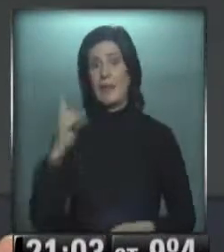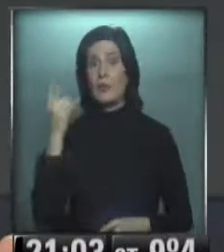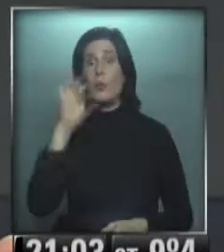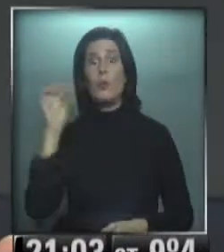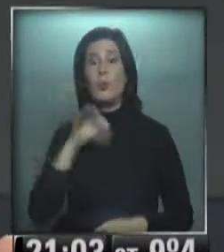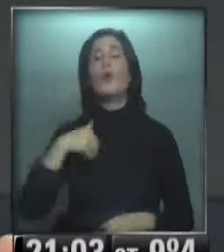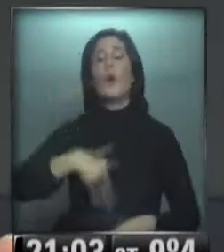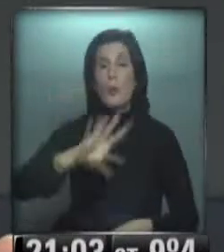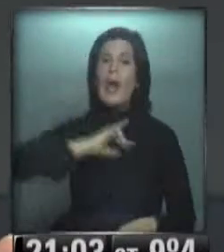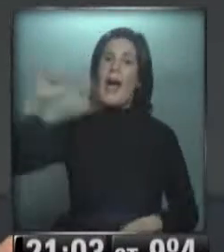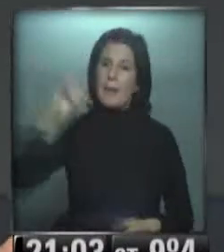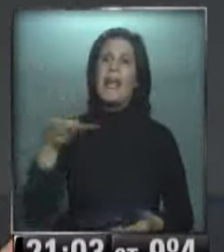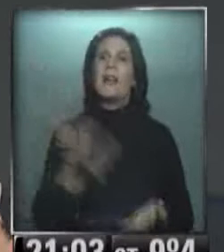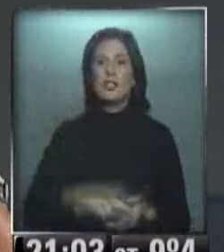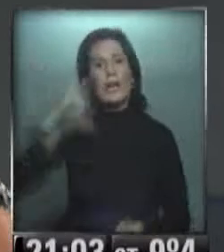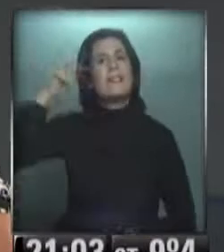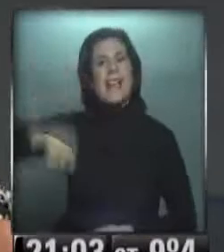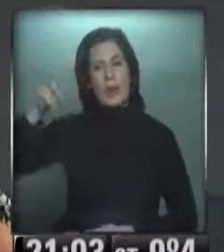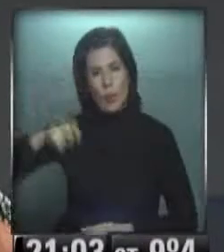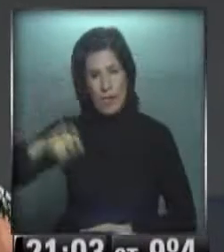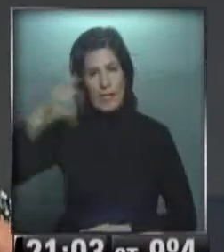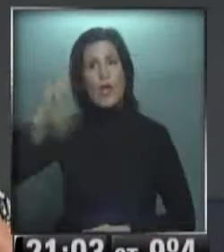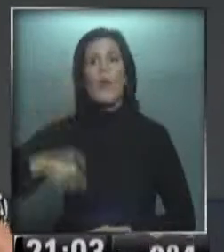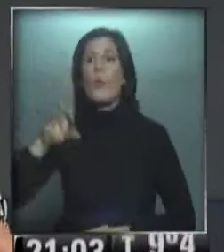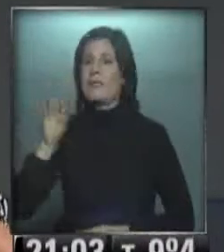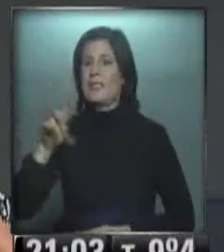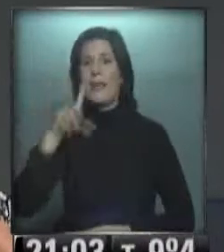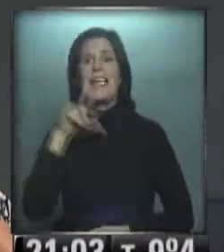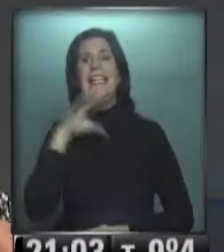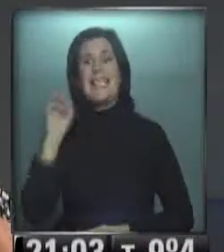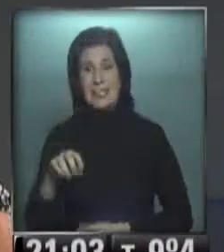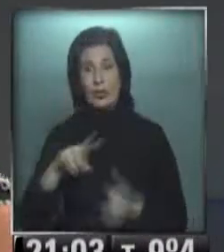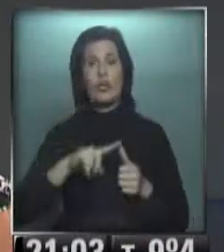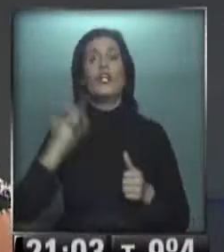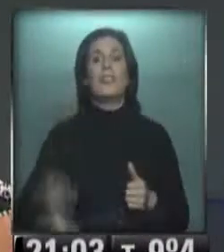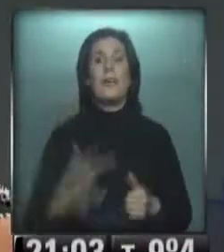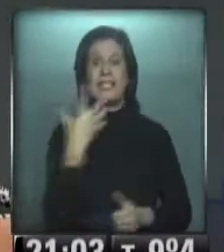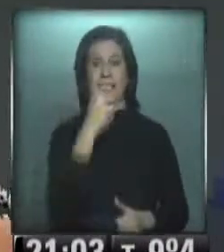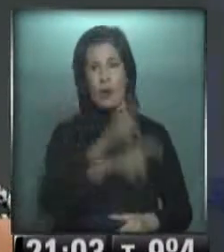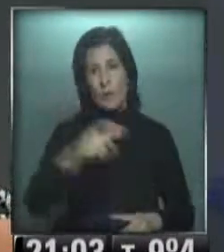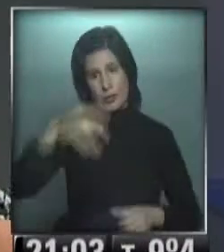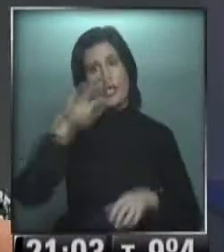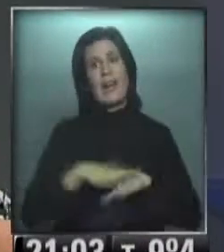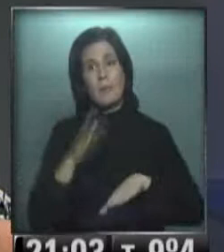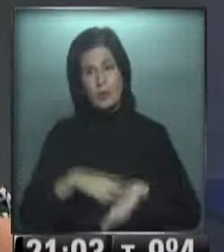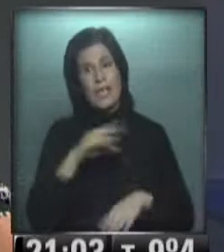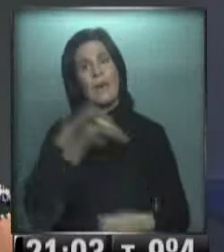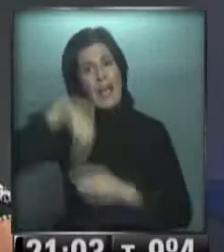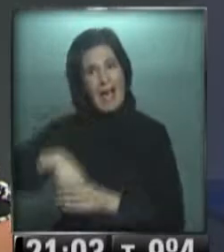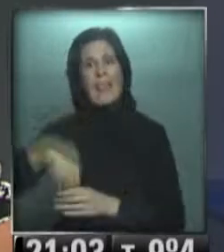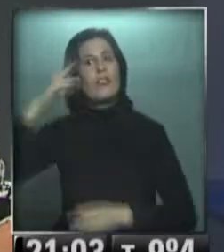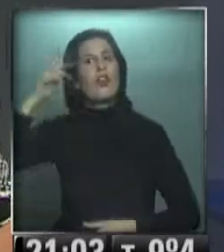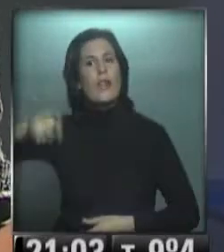su contra por el juez federal ariel lijo otros cinco imputados en la causa también han sido procesados los abogados de vudú